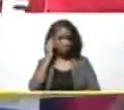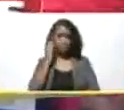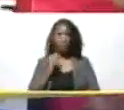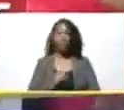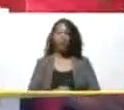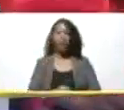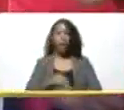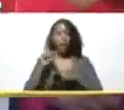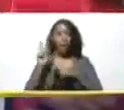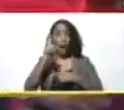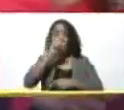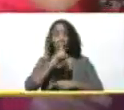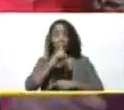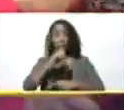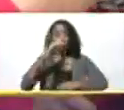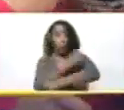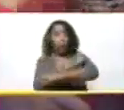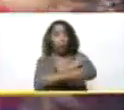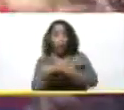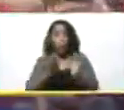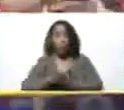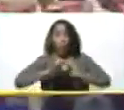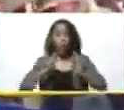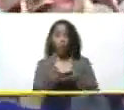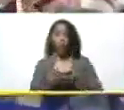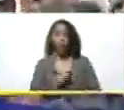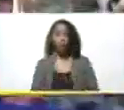era el año que las oligarquías mundiales,